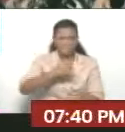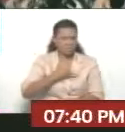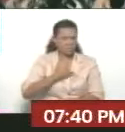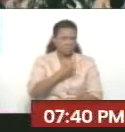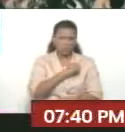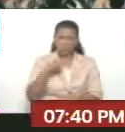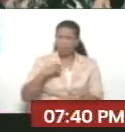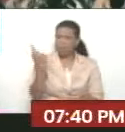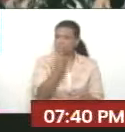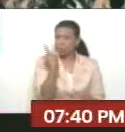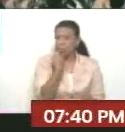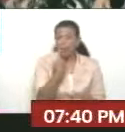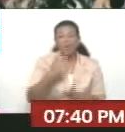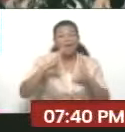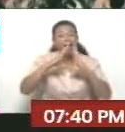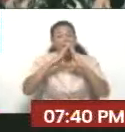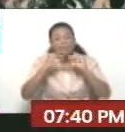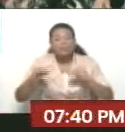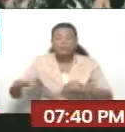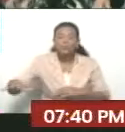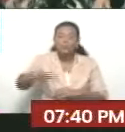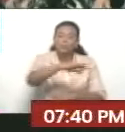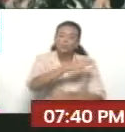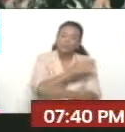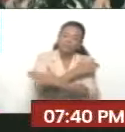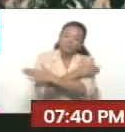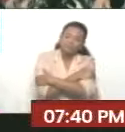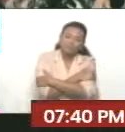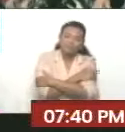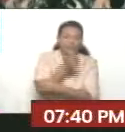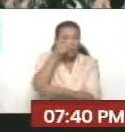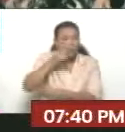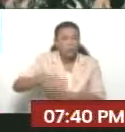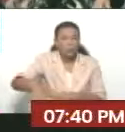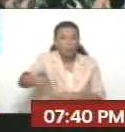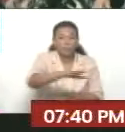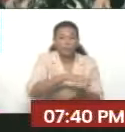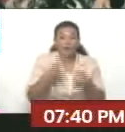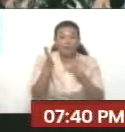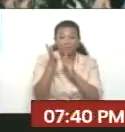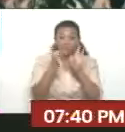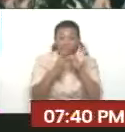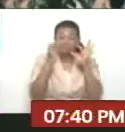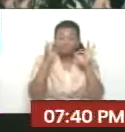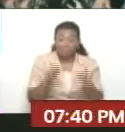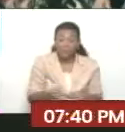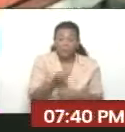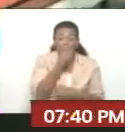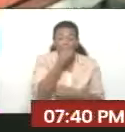A toda nuestra amada república. Mira, ahí está la foto.